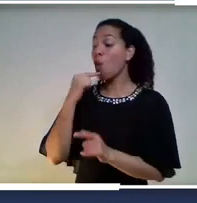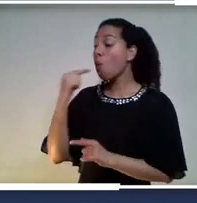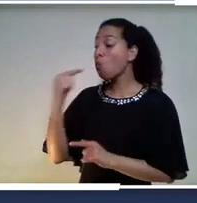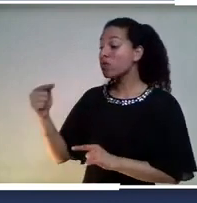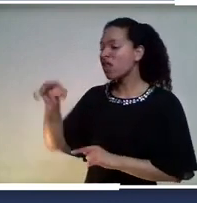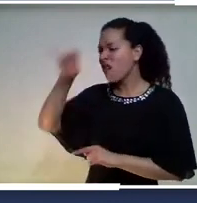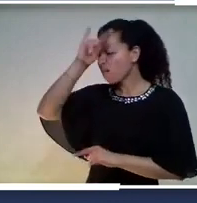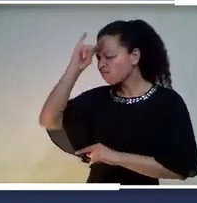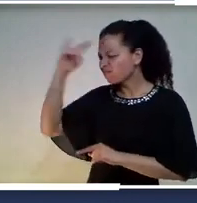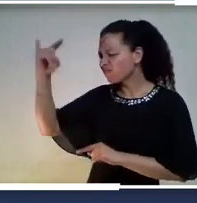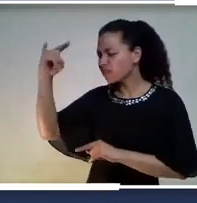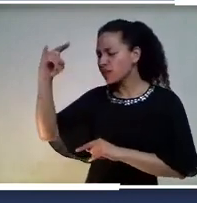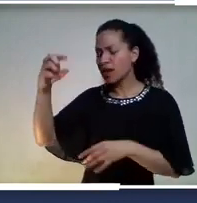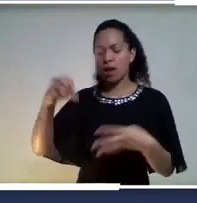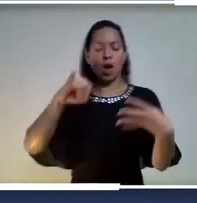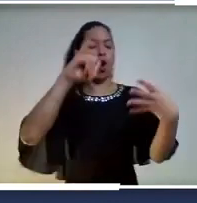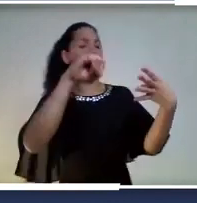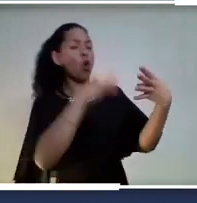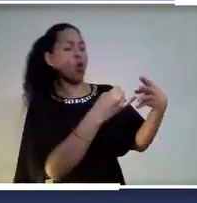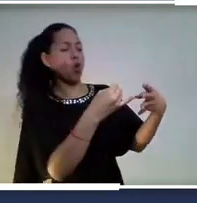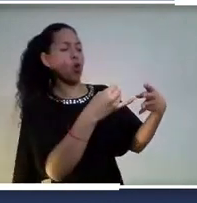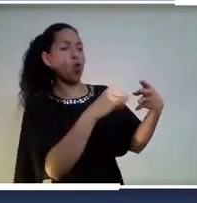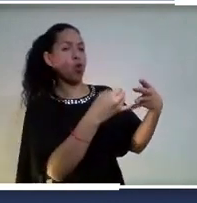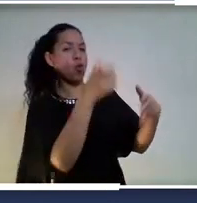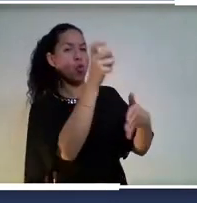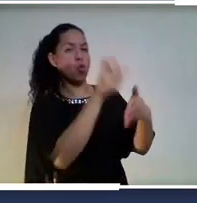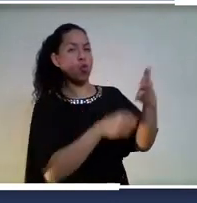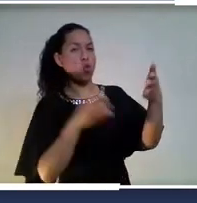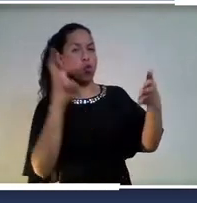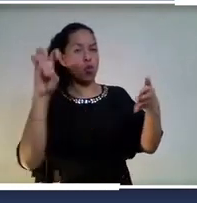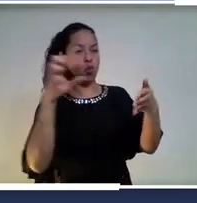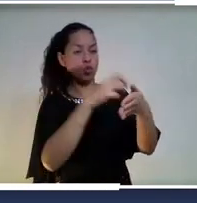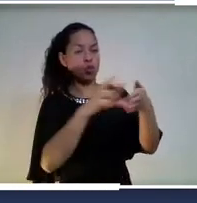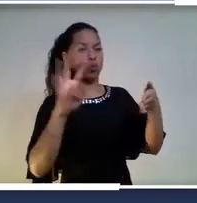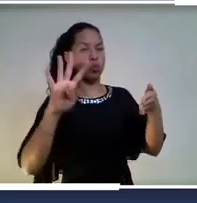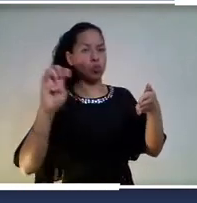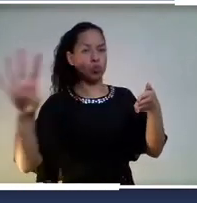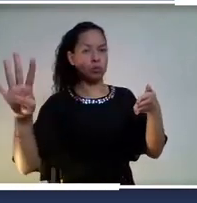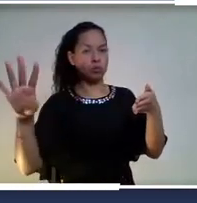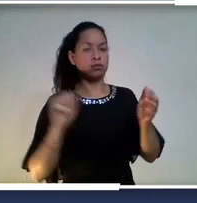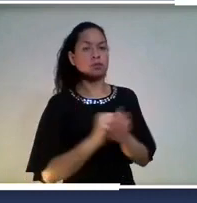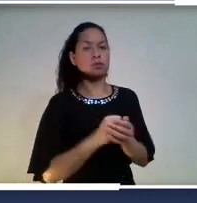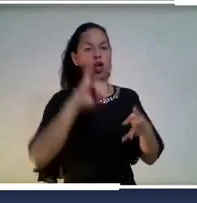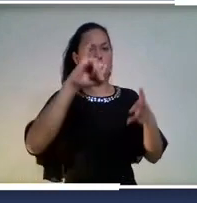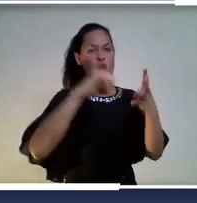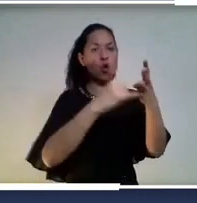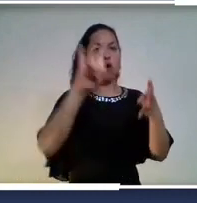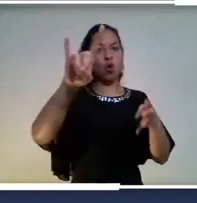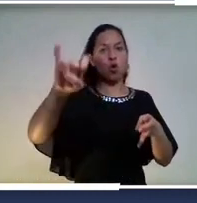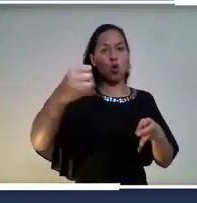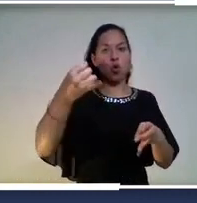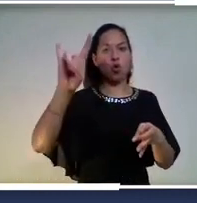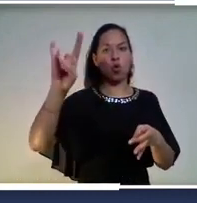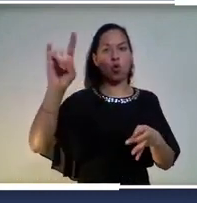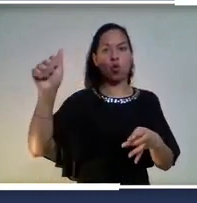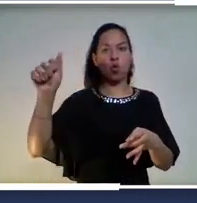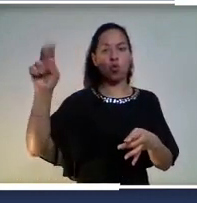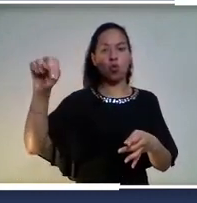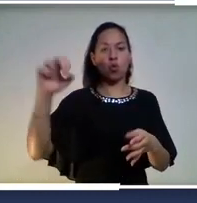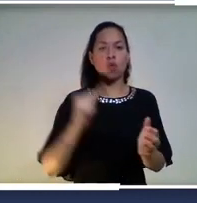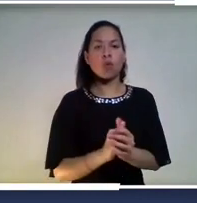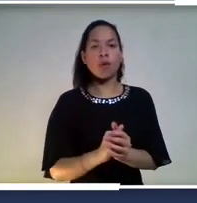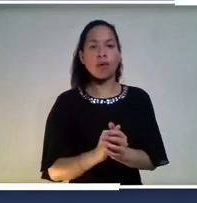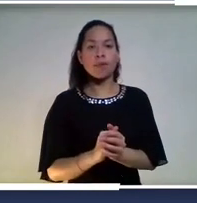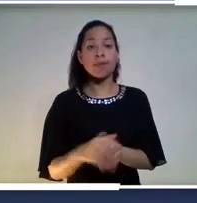él dijo él ha sido homicida desde el principio y no ha permanecido en la verdad porque no hay verdad en